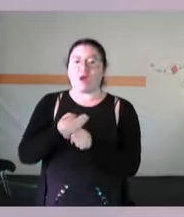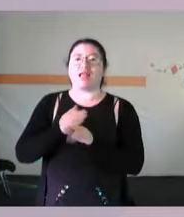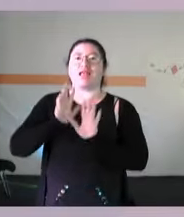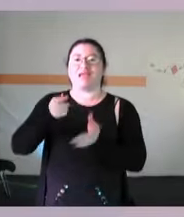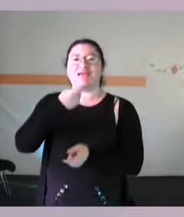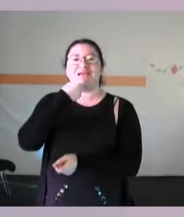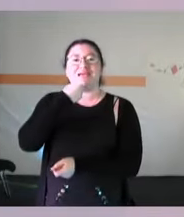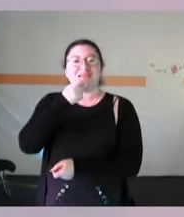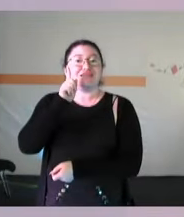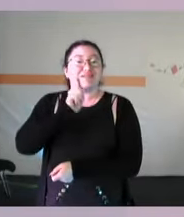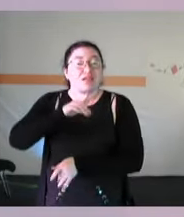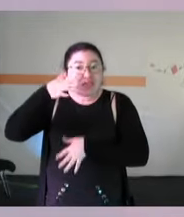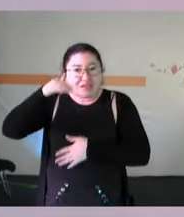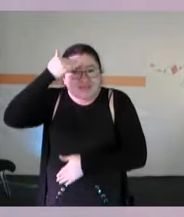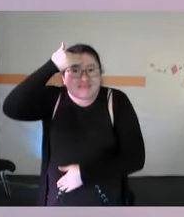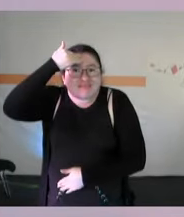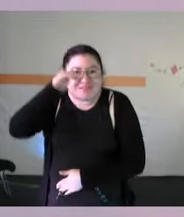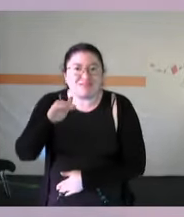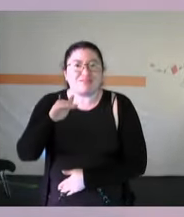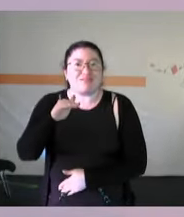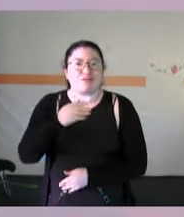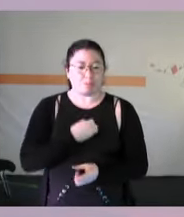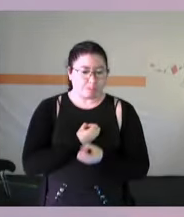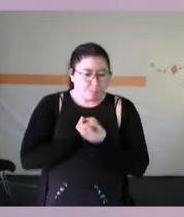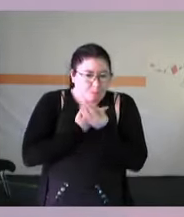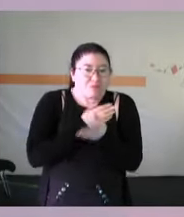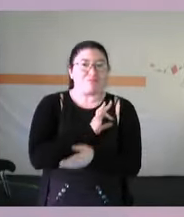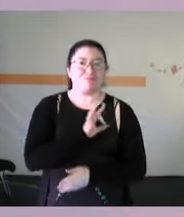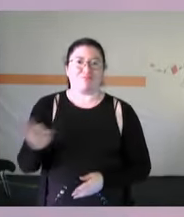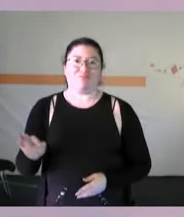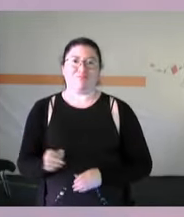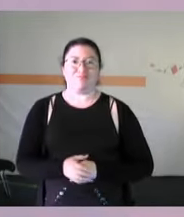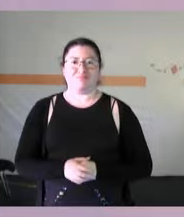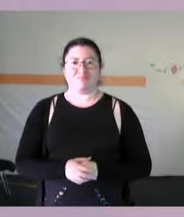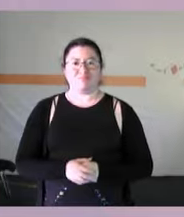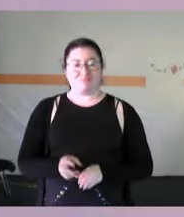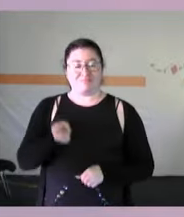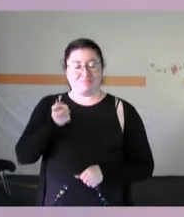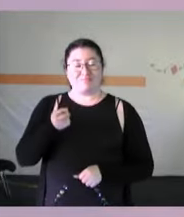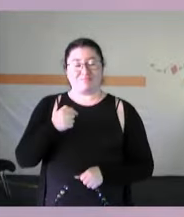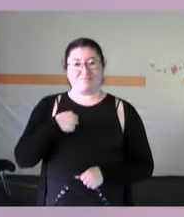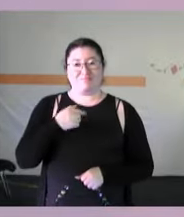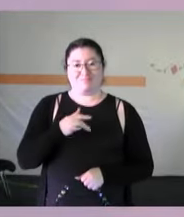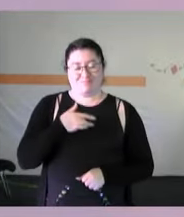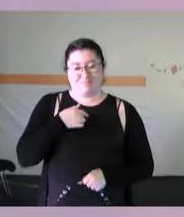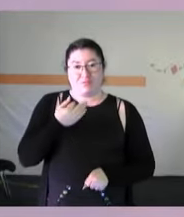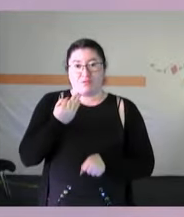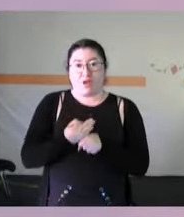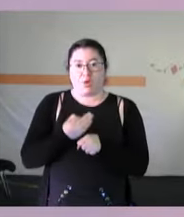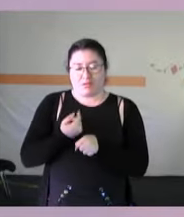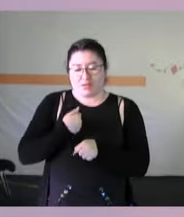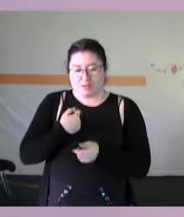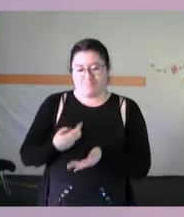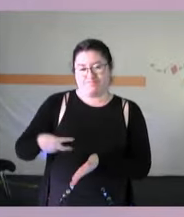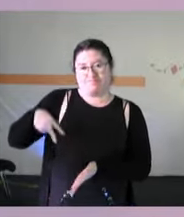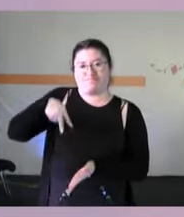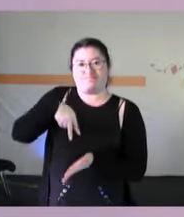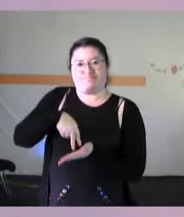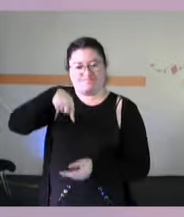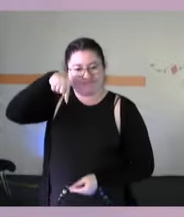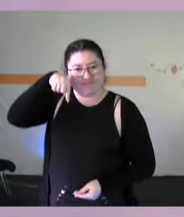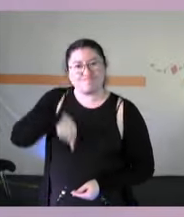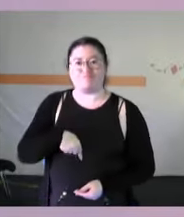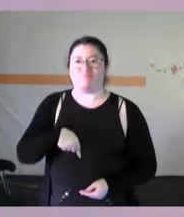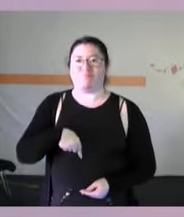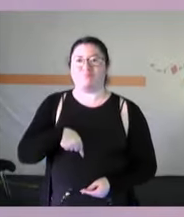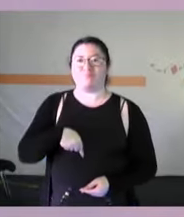decirlo. Y eso, por lo menos para mí, que esté yo aquí, que haya llegado yo aquí